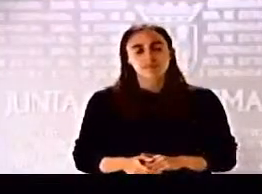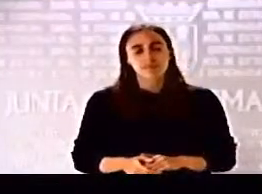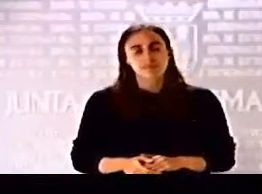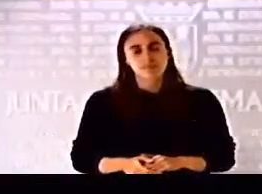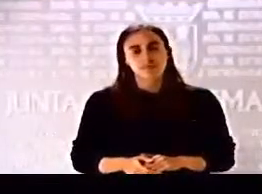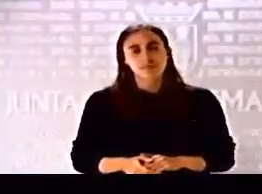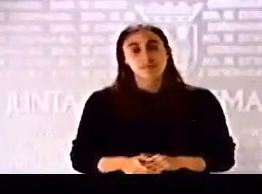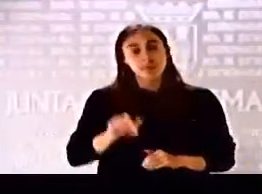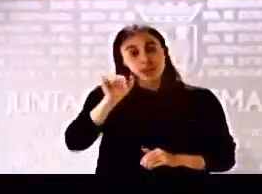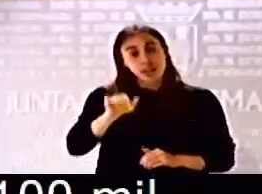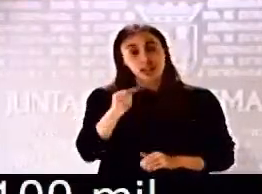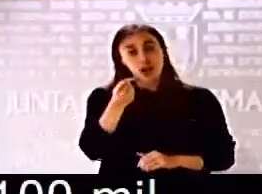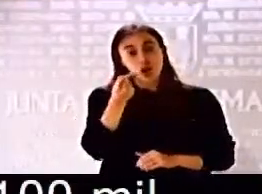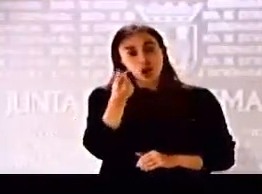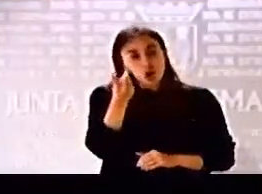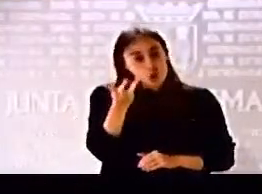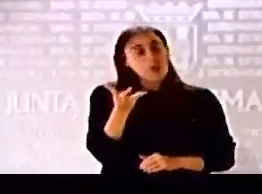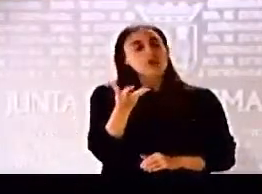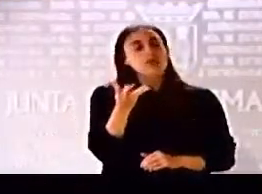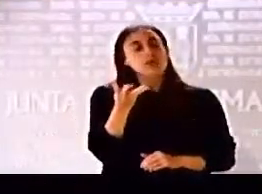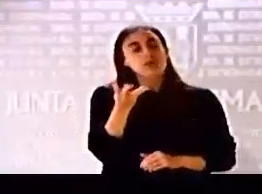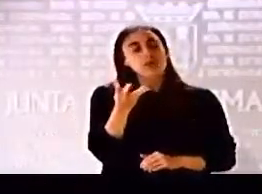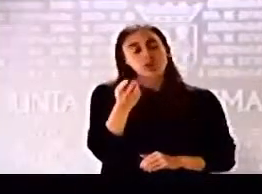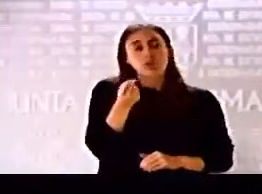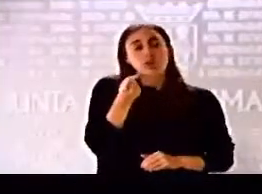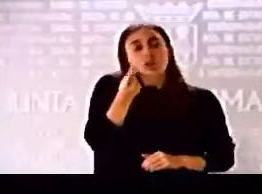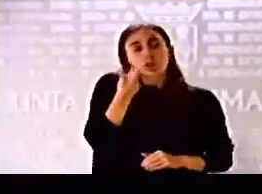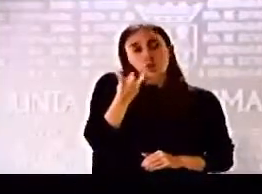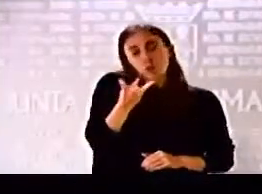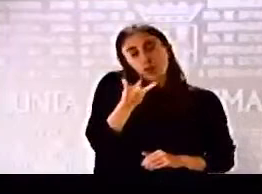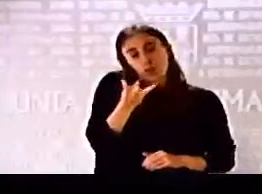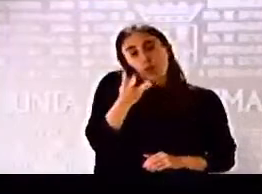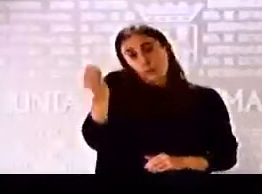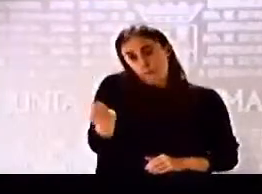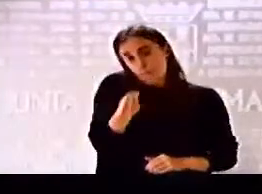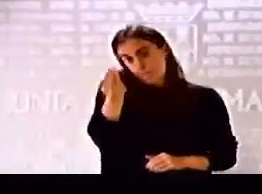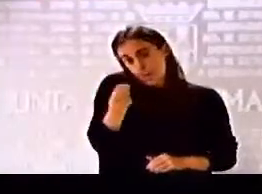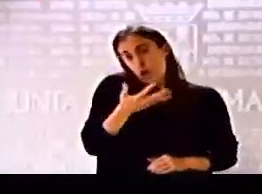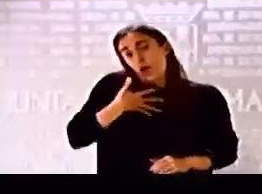Indudablemente, estas cifras son unas cifras, por supuesto, mejorables,